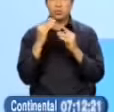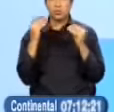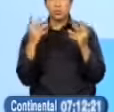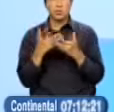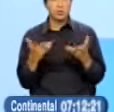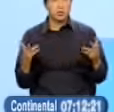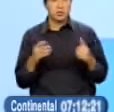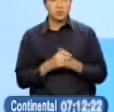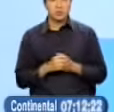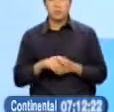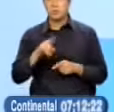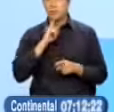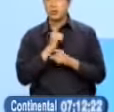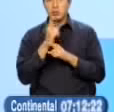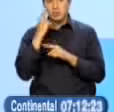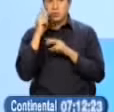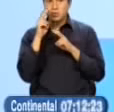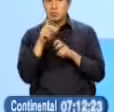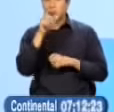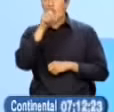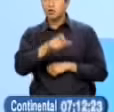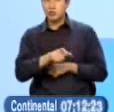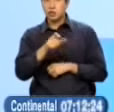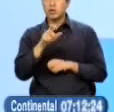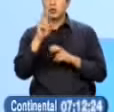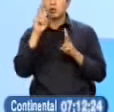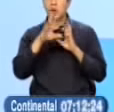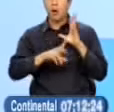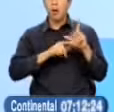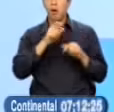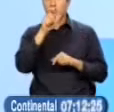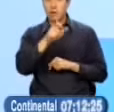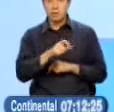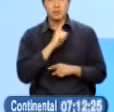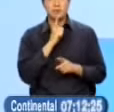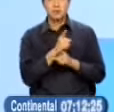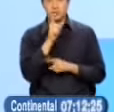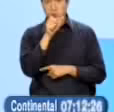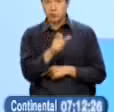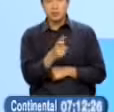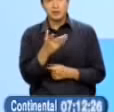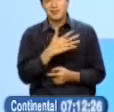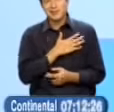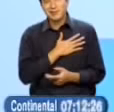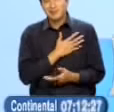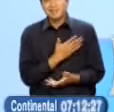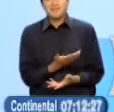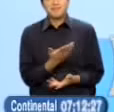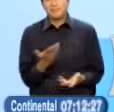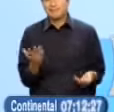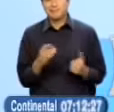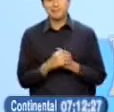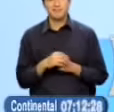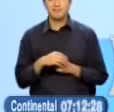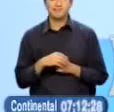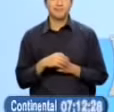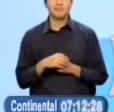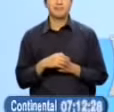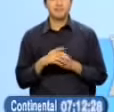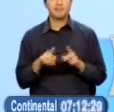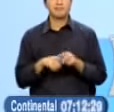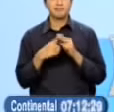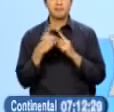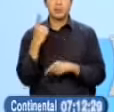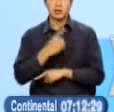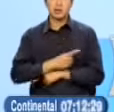cuestionamientos ahí sí investigaciones muy serias de temas de corrupción lo lamentamos no no nosotros le empecé diciendo que